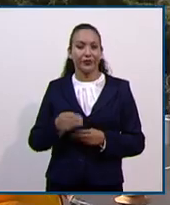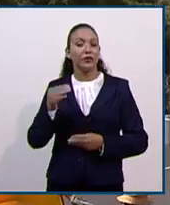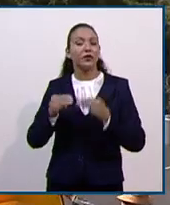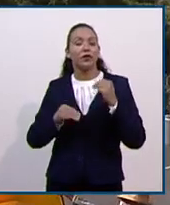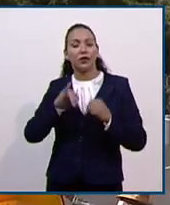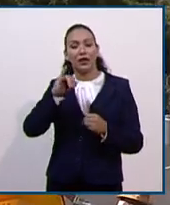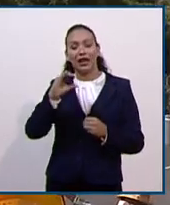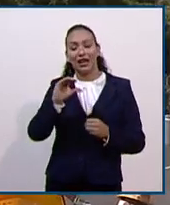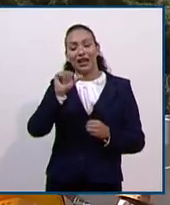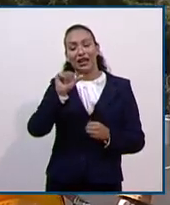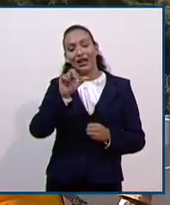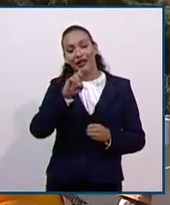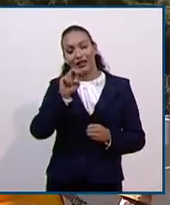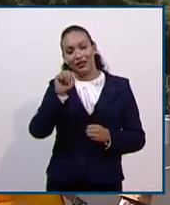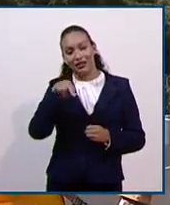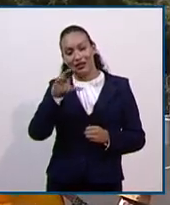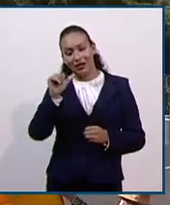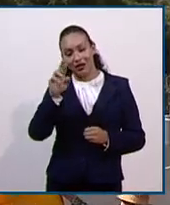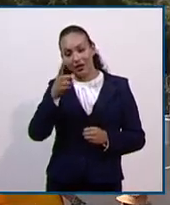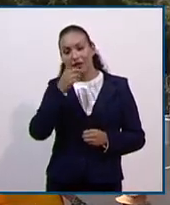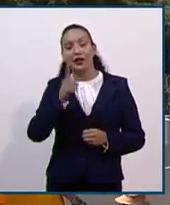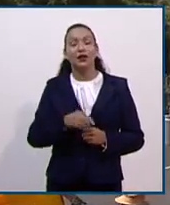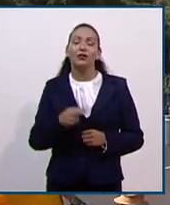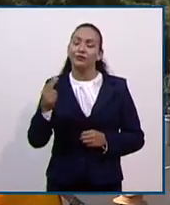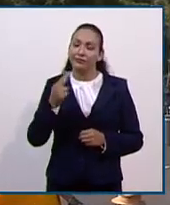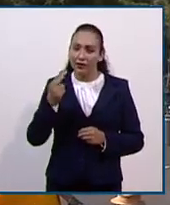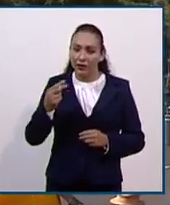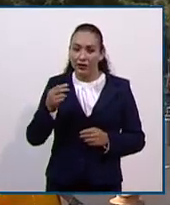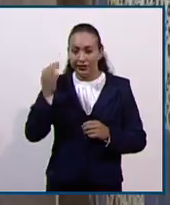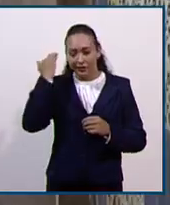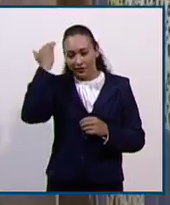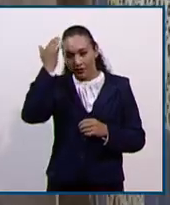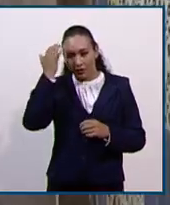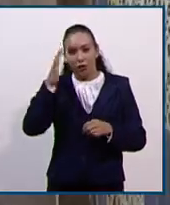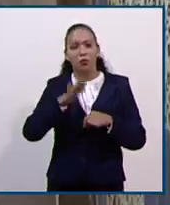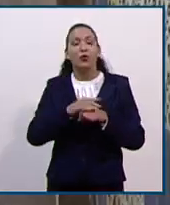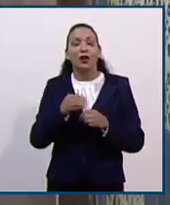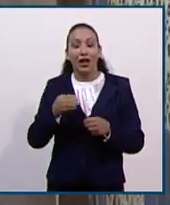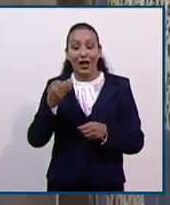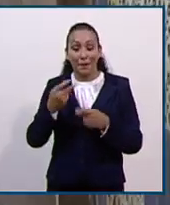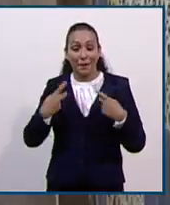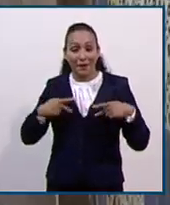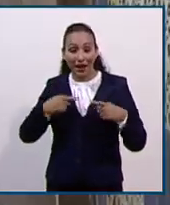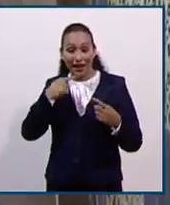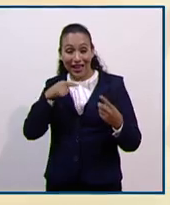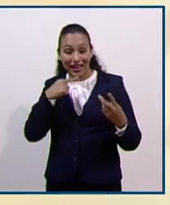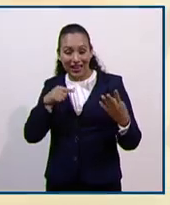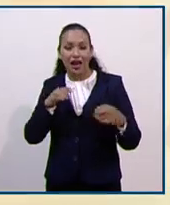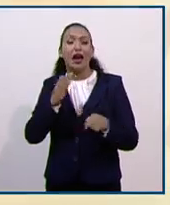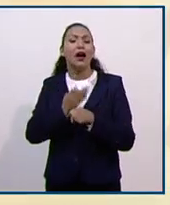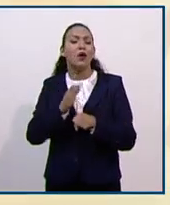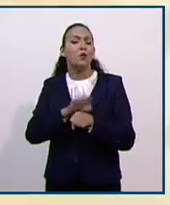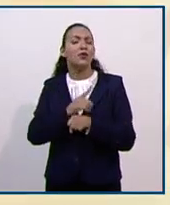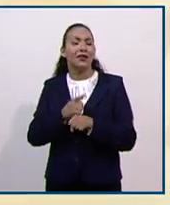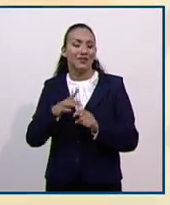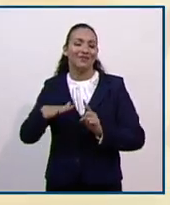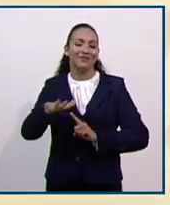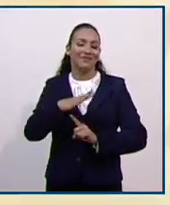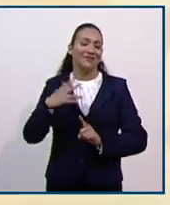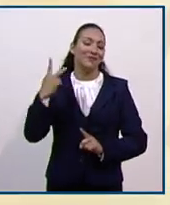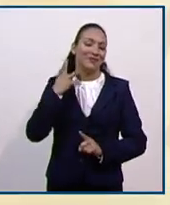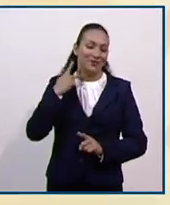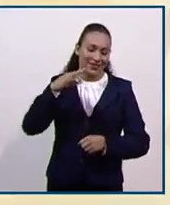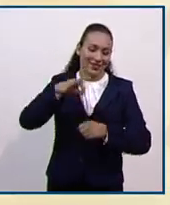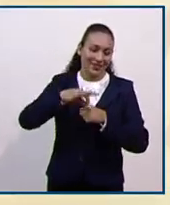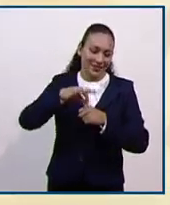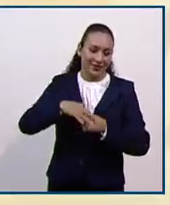Alcántara Carrancá indicó que hay que reflexionar que han sido emitidos en un contexto electoral. Cuando algunos legisladores o